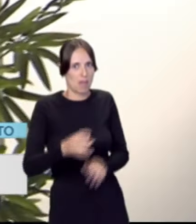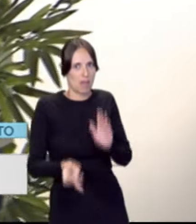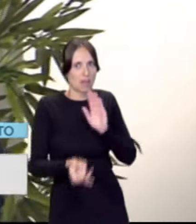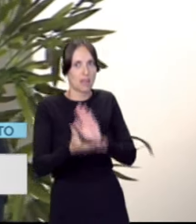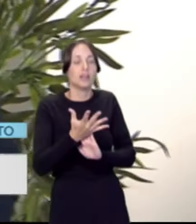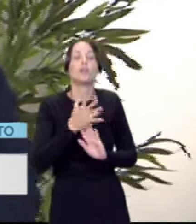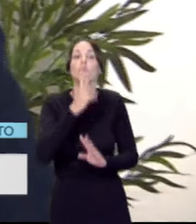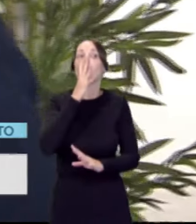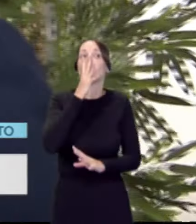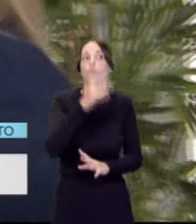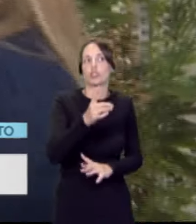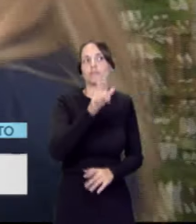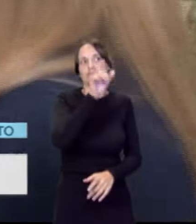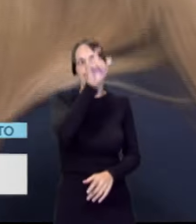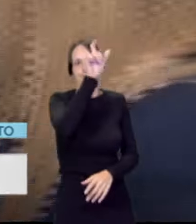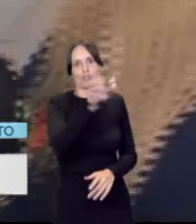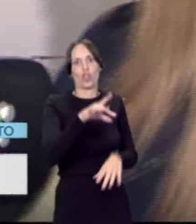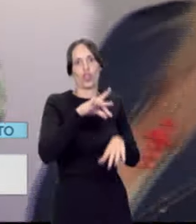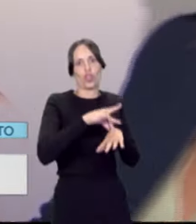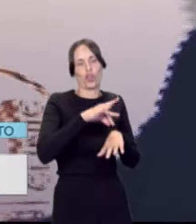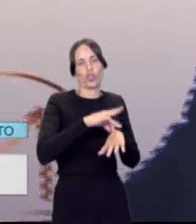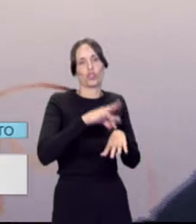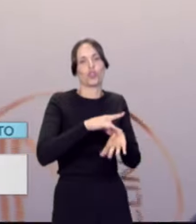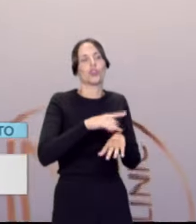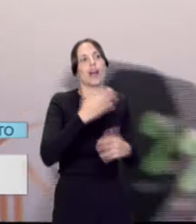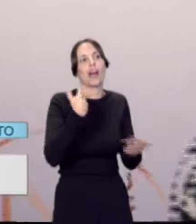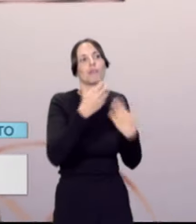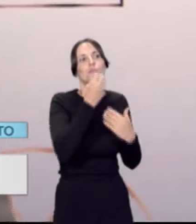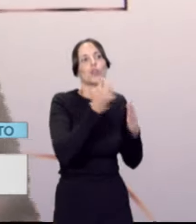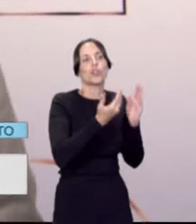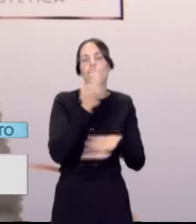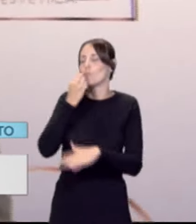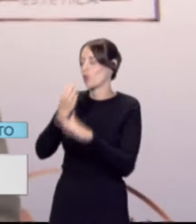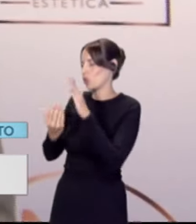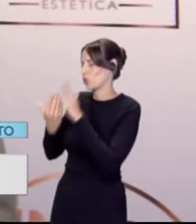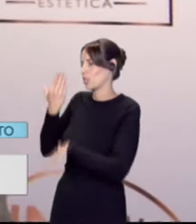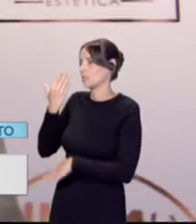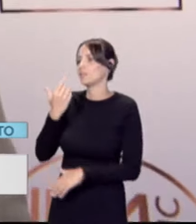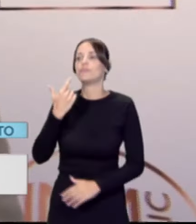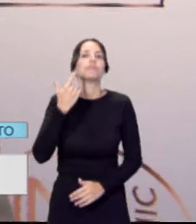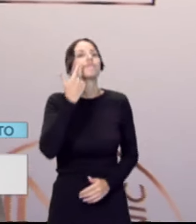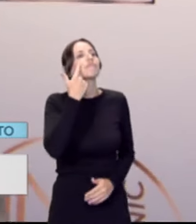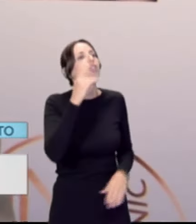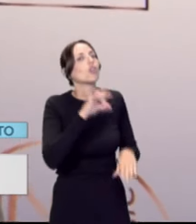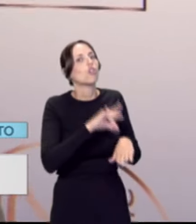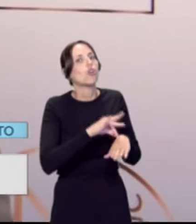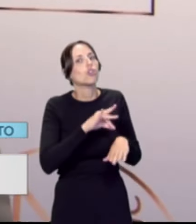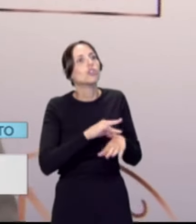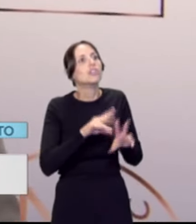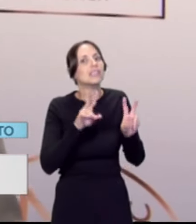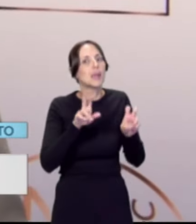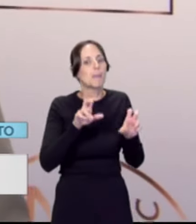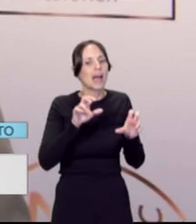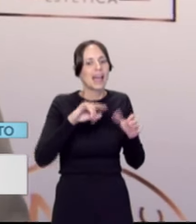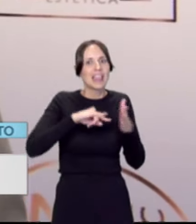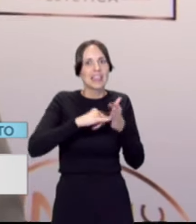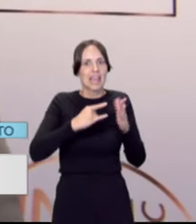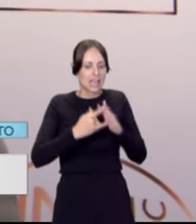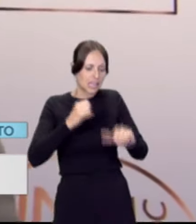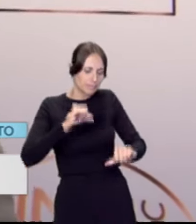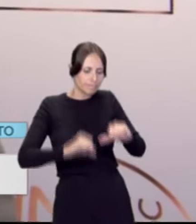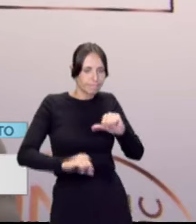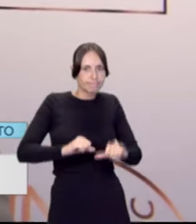el doctor Iván Mañero. Doctor, muy buenos días. Buenos días. Doctor, ¿cómo han evolucionado estas técnicas de intervención de género